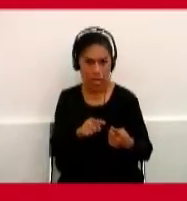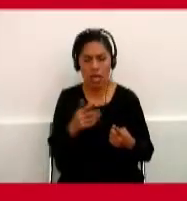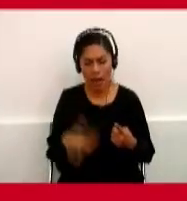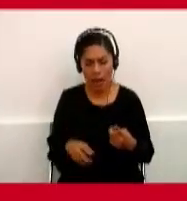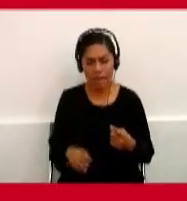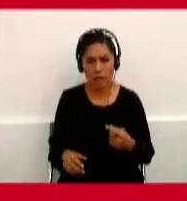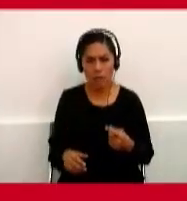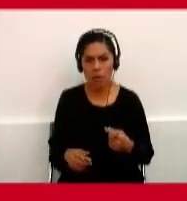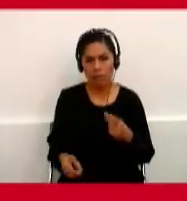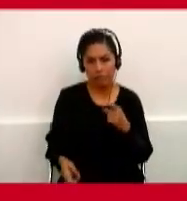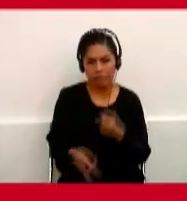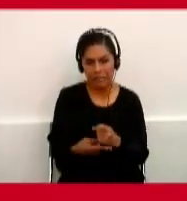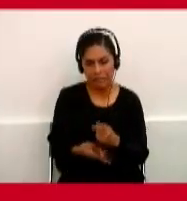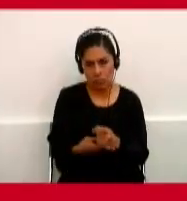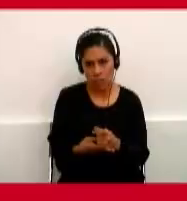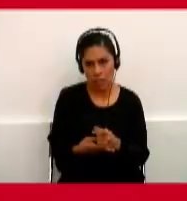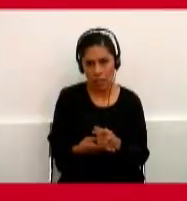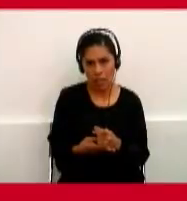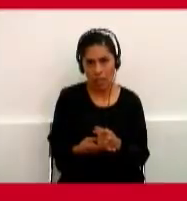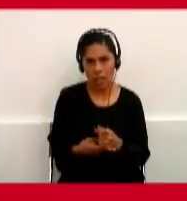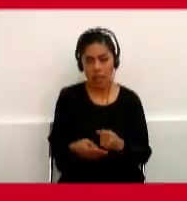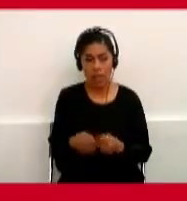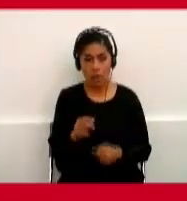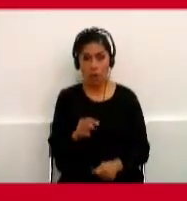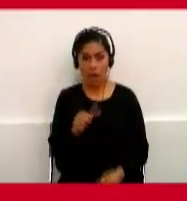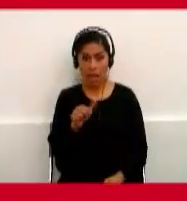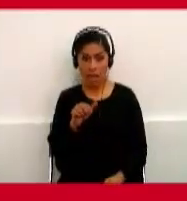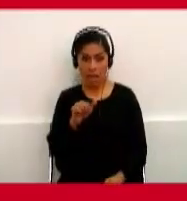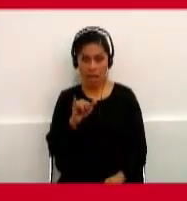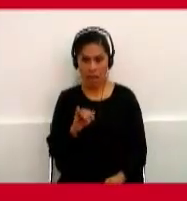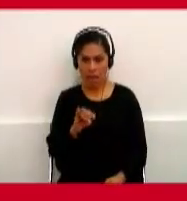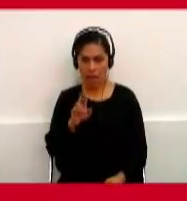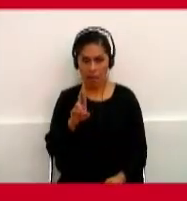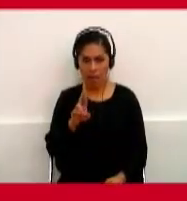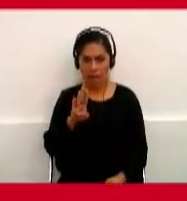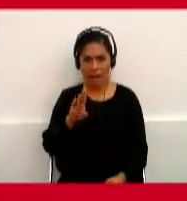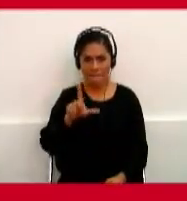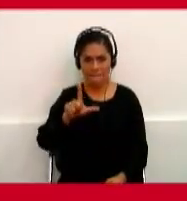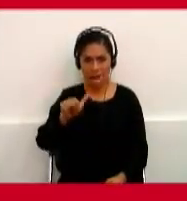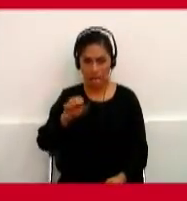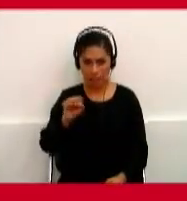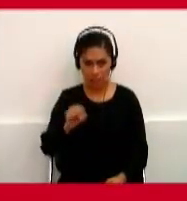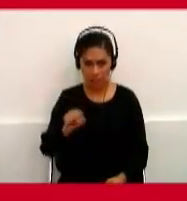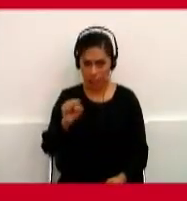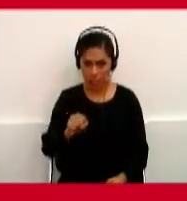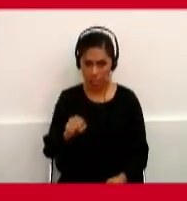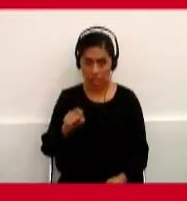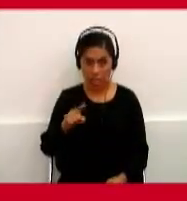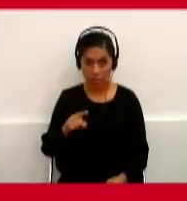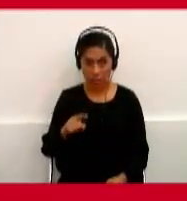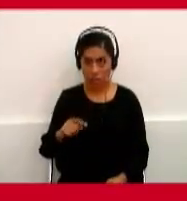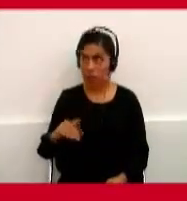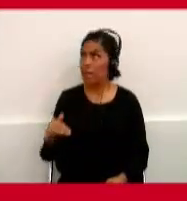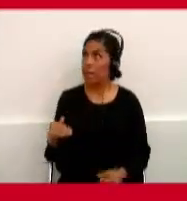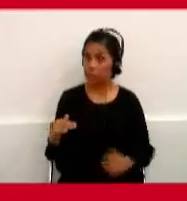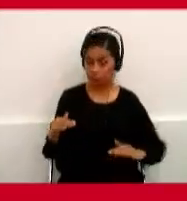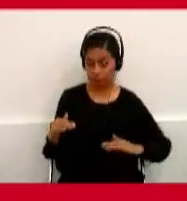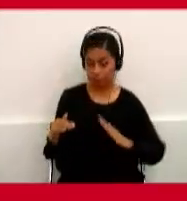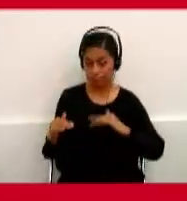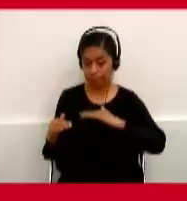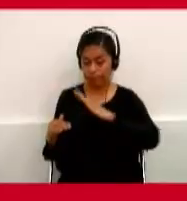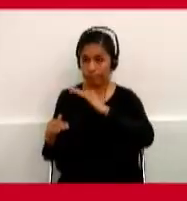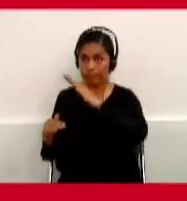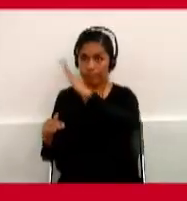productividad. Y el tercero es el air blast. El air blast es una condición súper riesgosa cuando la caja techo no propaga. Yo